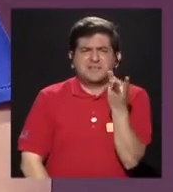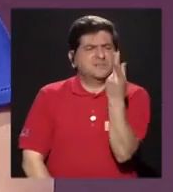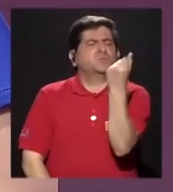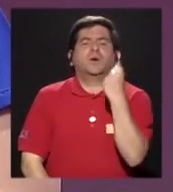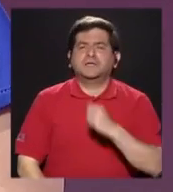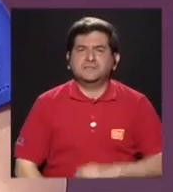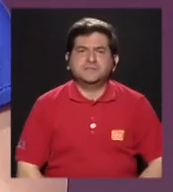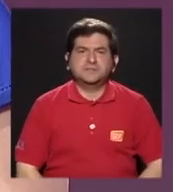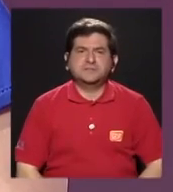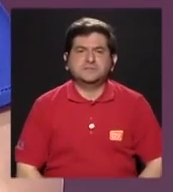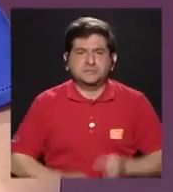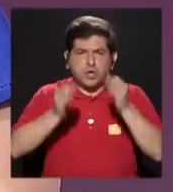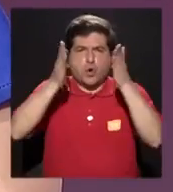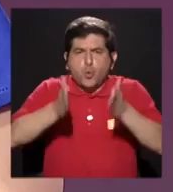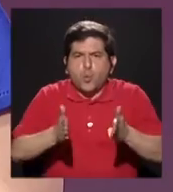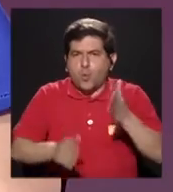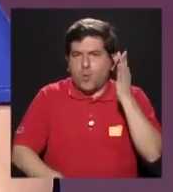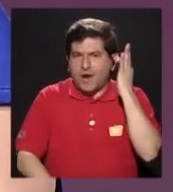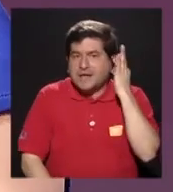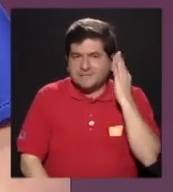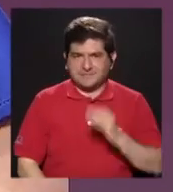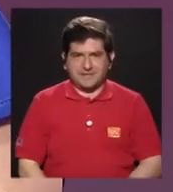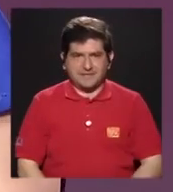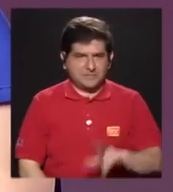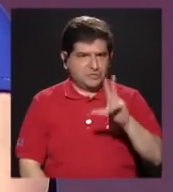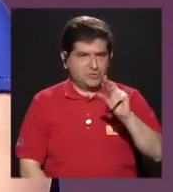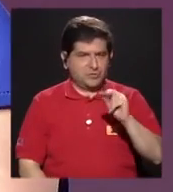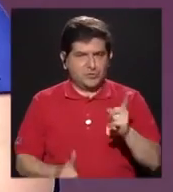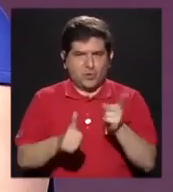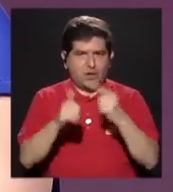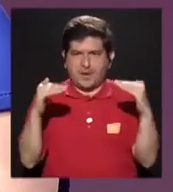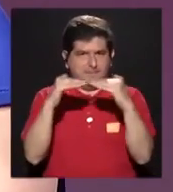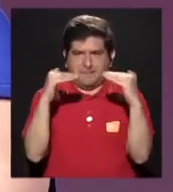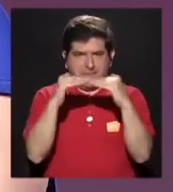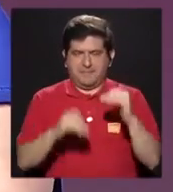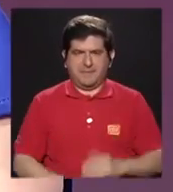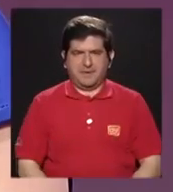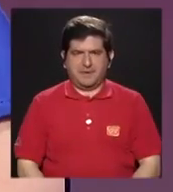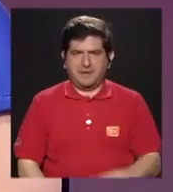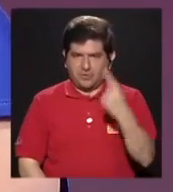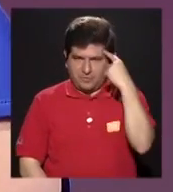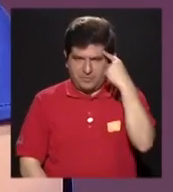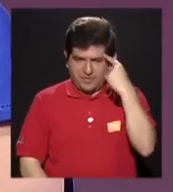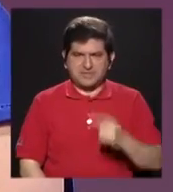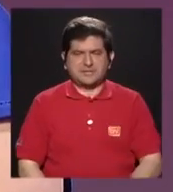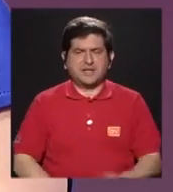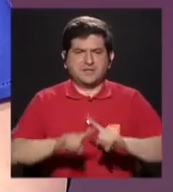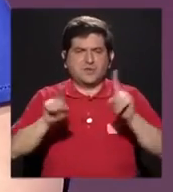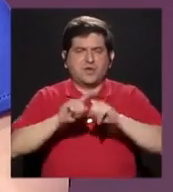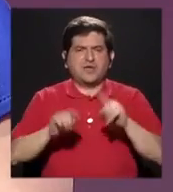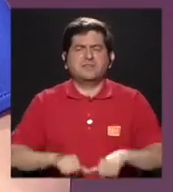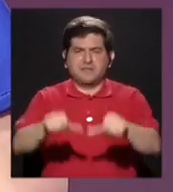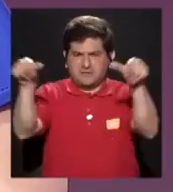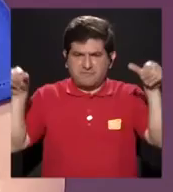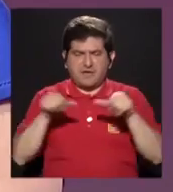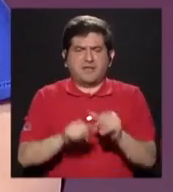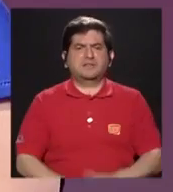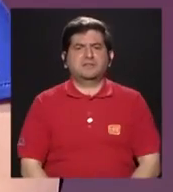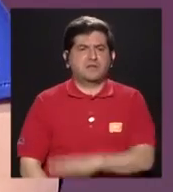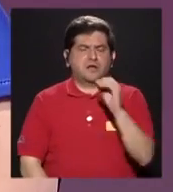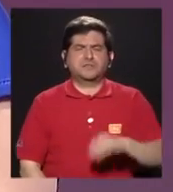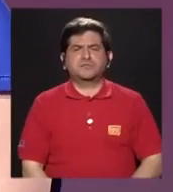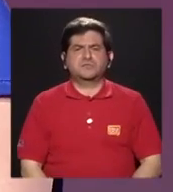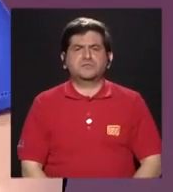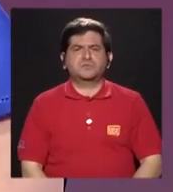cuántas juezas no en primeros niveles sino verdad en altos estratos cuántos puestos de